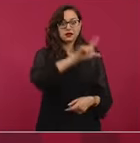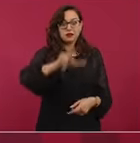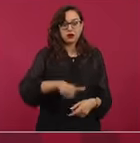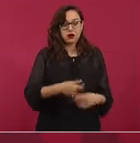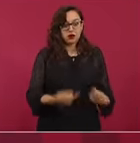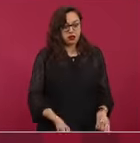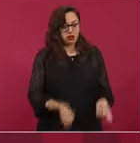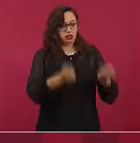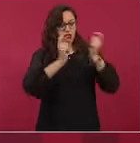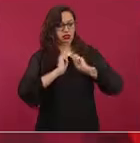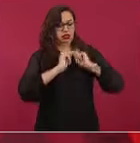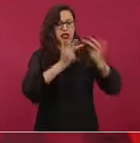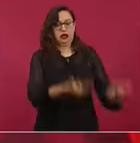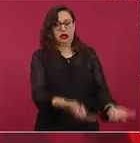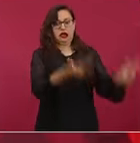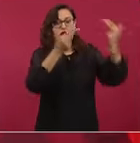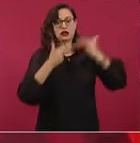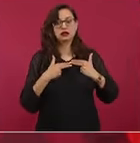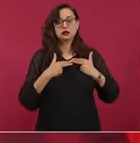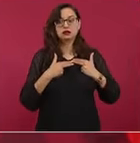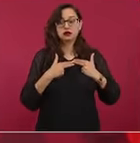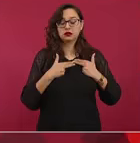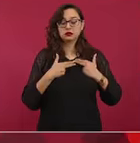Entonces lleva tiempo, ¿sí?